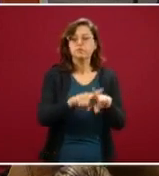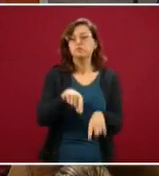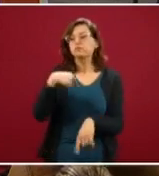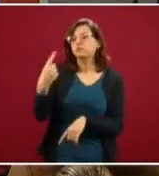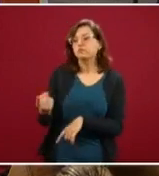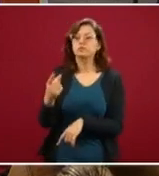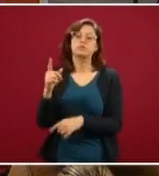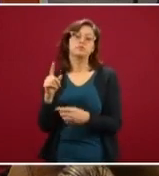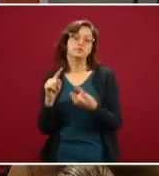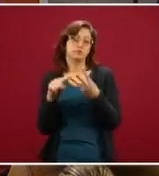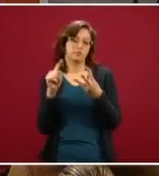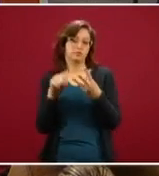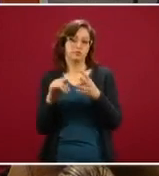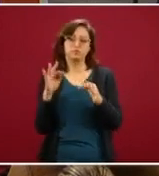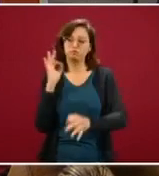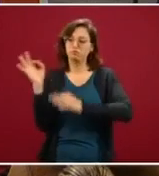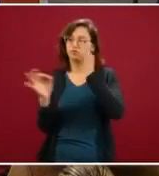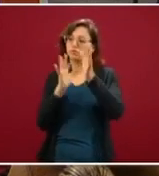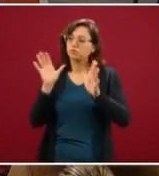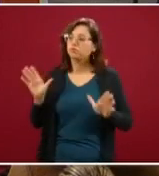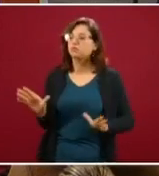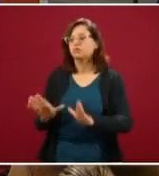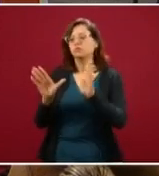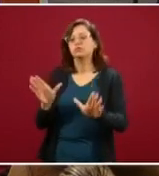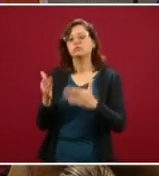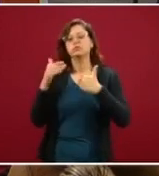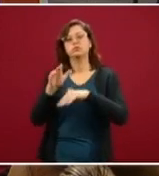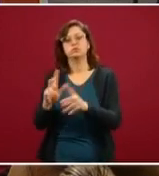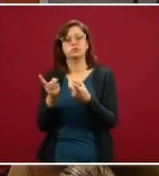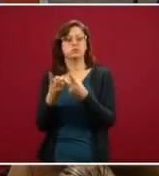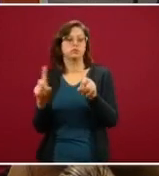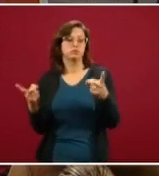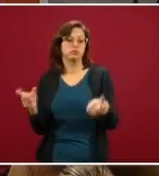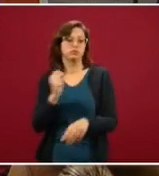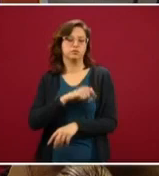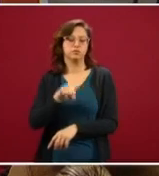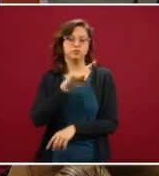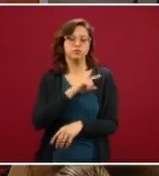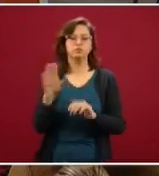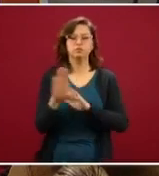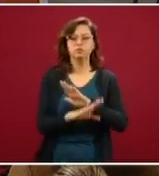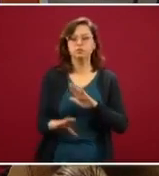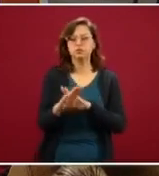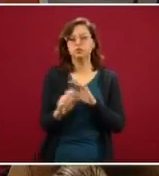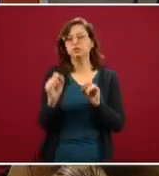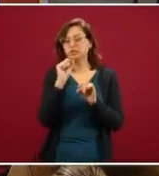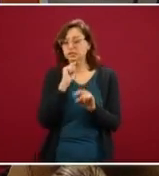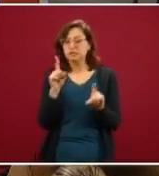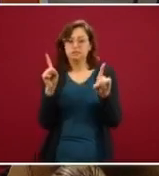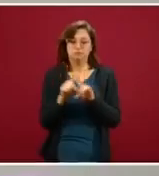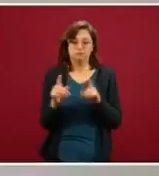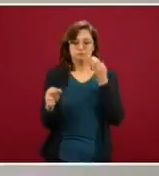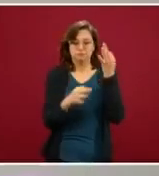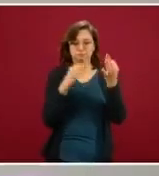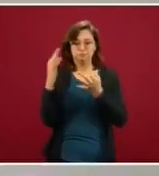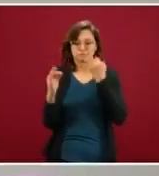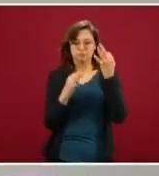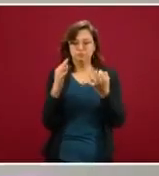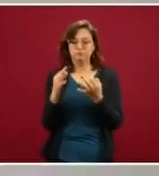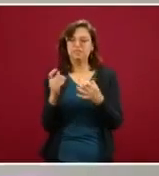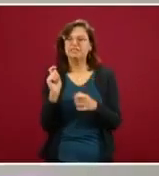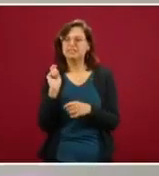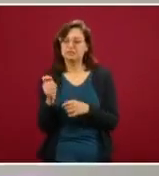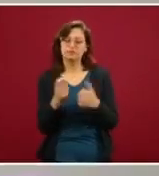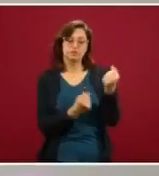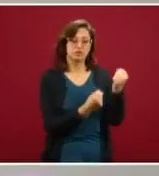comunidad en temas relacionados con el saneamiento básico. Lo mismo sucede con las brigadas. La diferencia entre una brigada